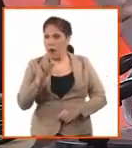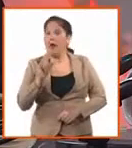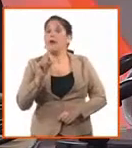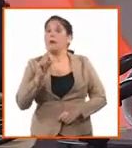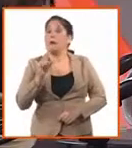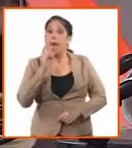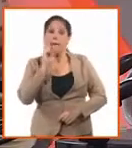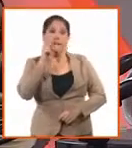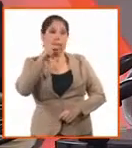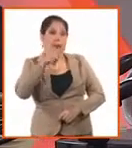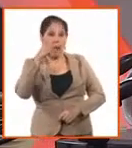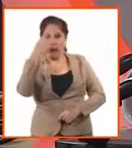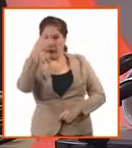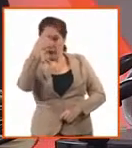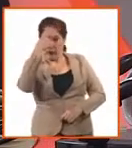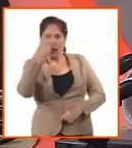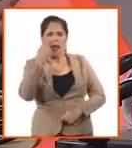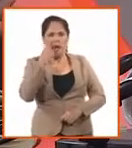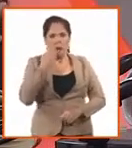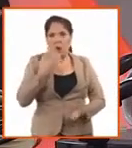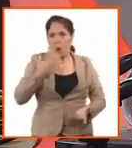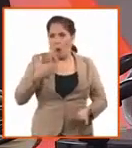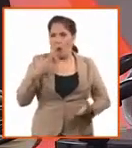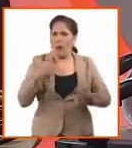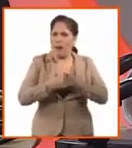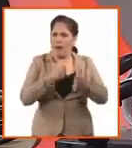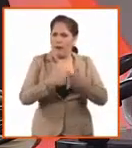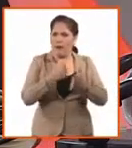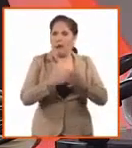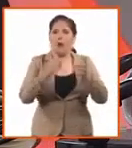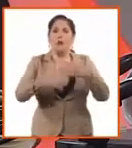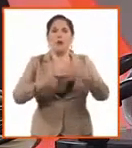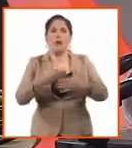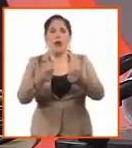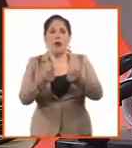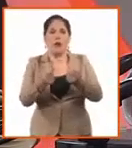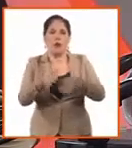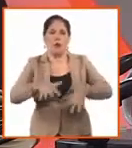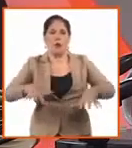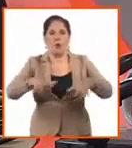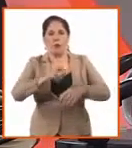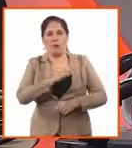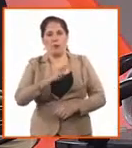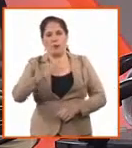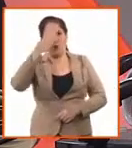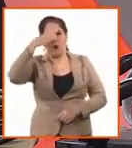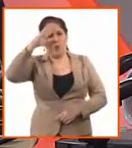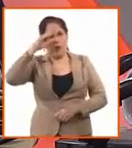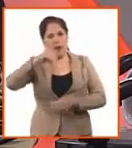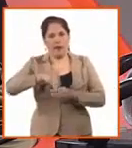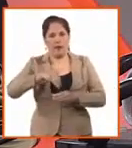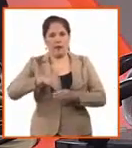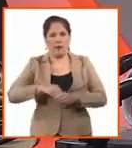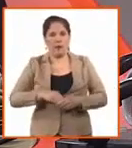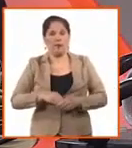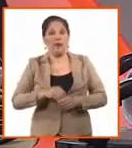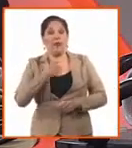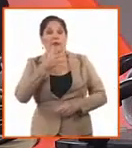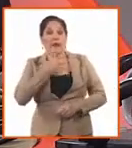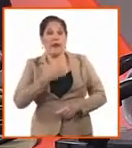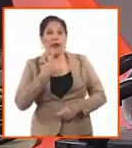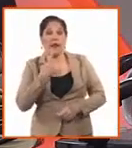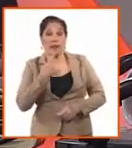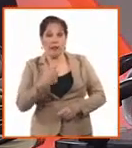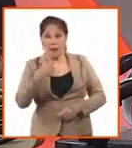la vida del ché viendo cómo seguir enfrentando los desafíos que tiene la revolución cubana que no son pocos pero cuando fidel decía